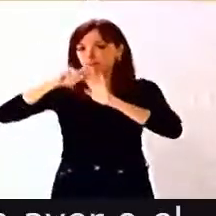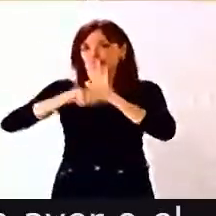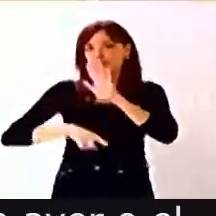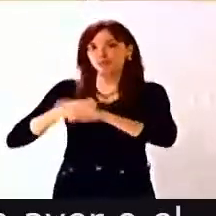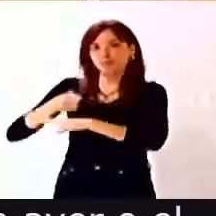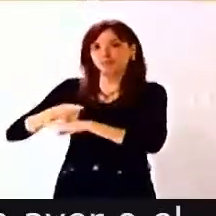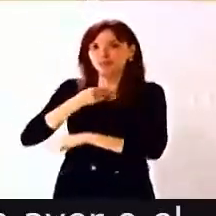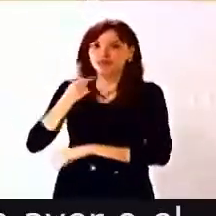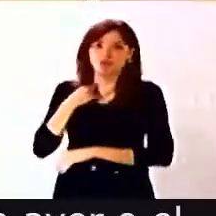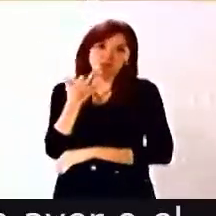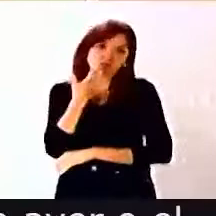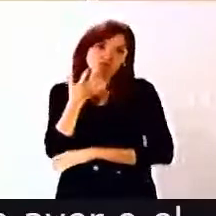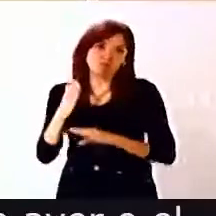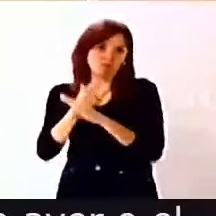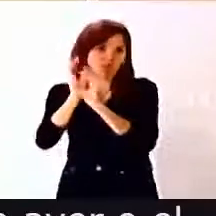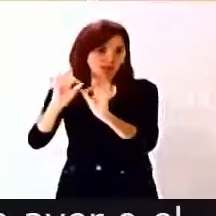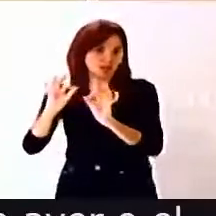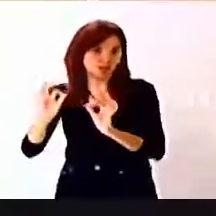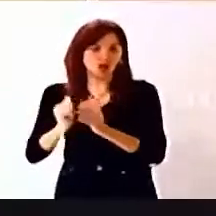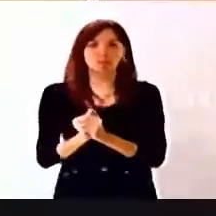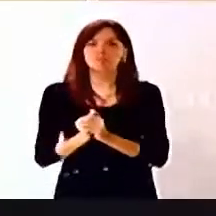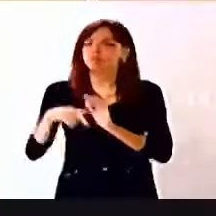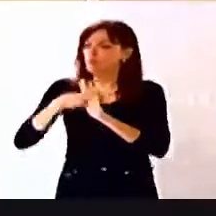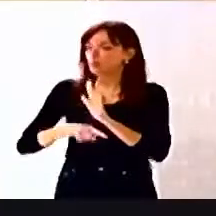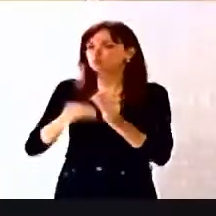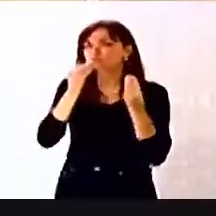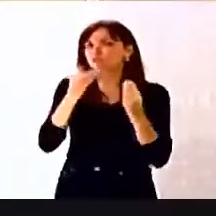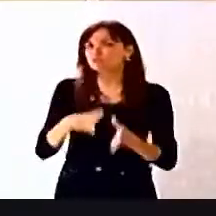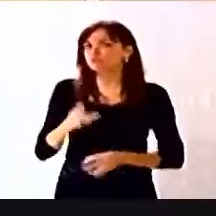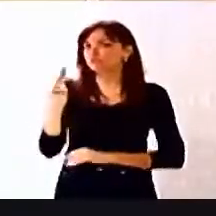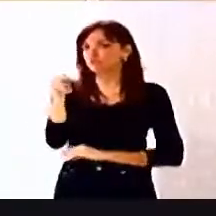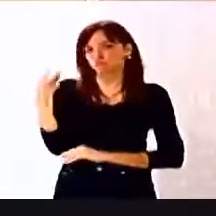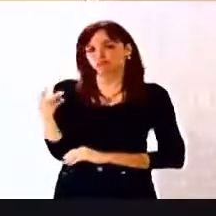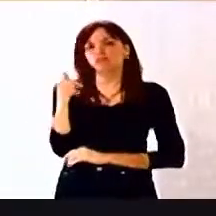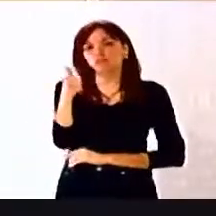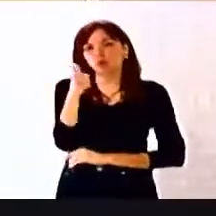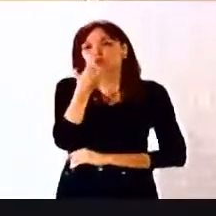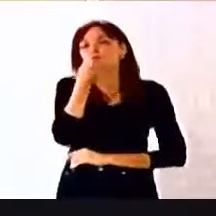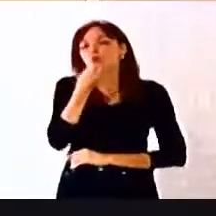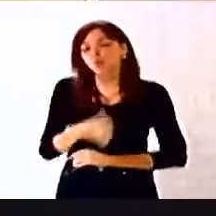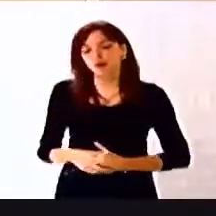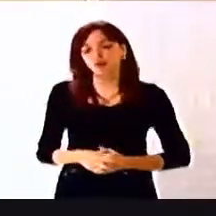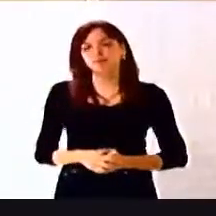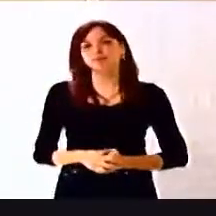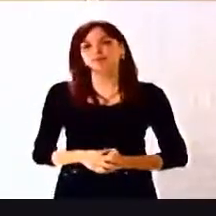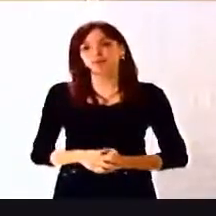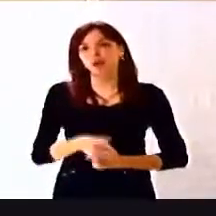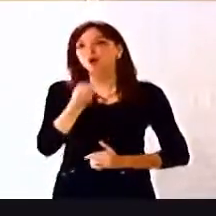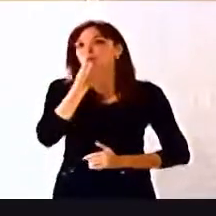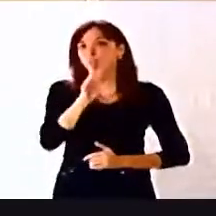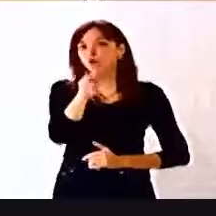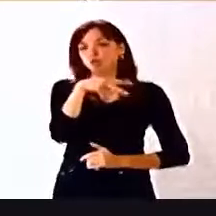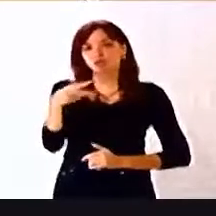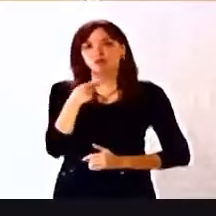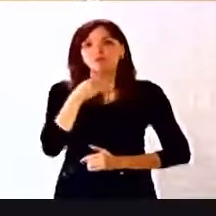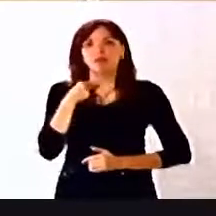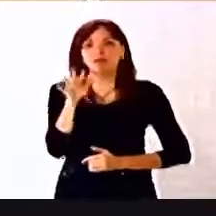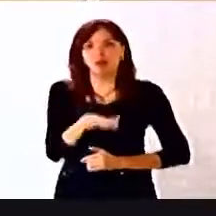Badajoz. Medidas que han dado muy buenos resultados en la ciudad de Badajoz. Muy buenos resultados en la ciudad de Badajoz.